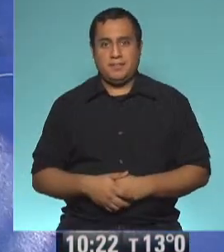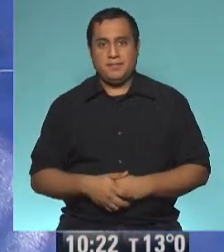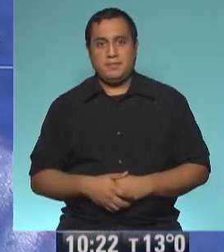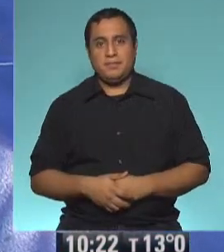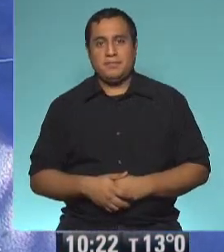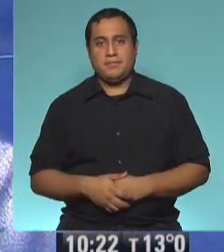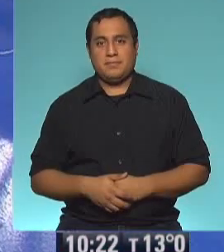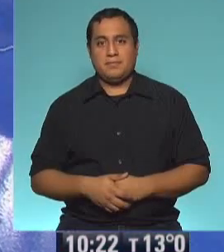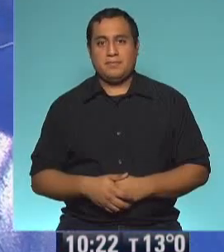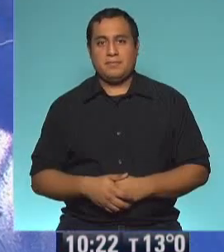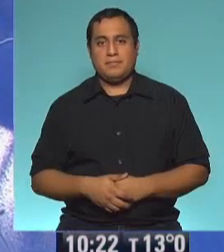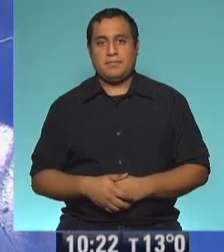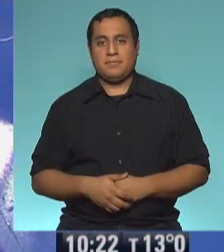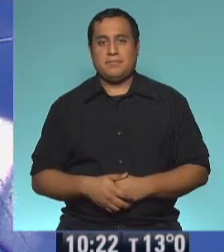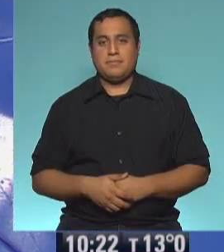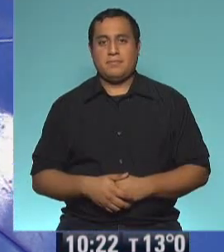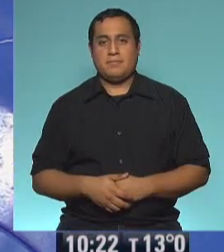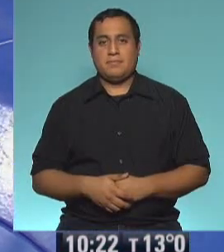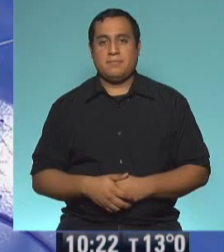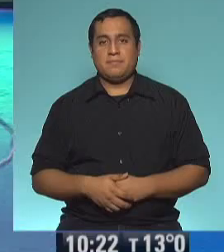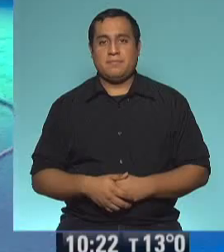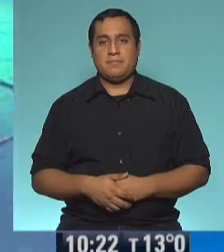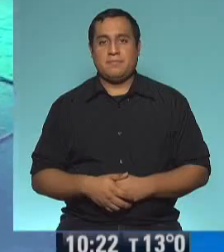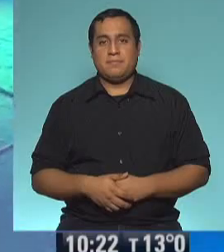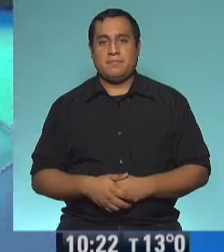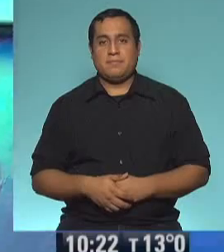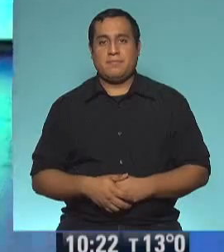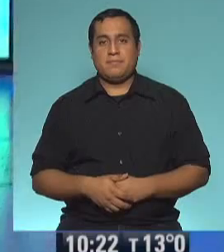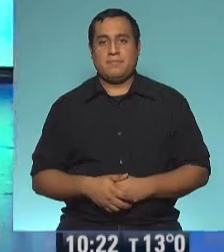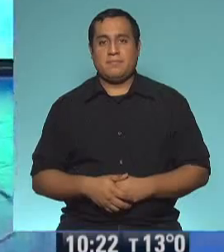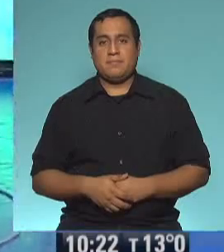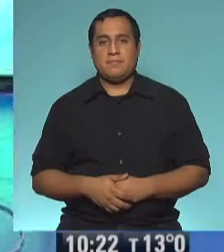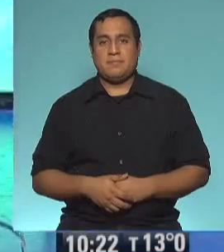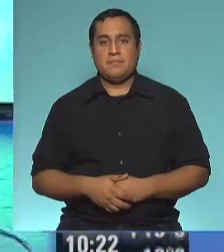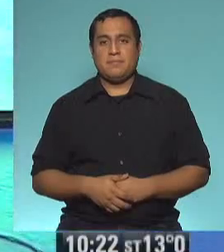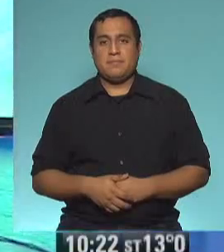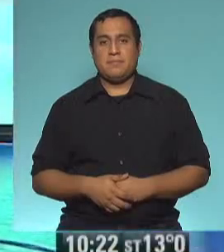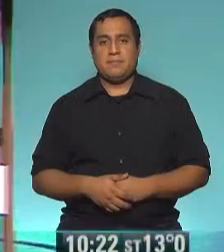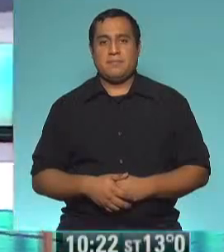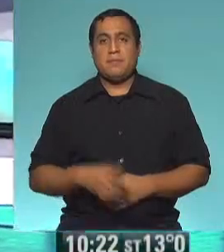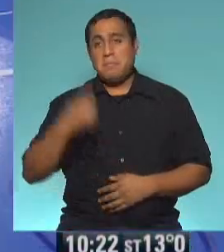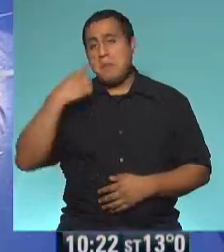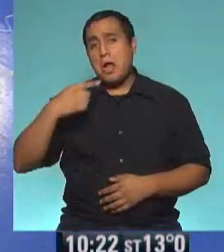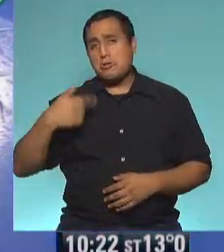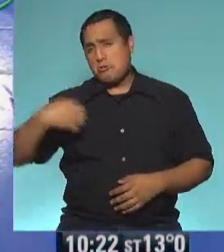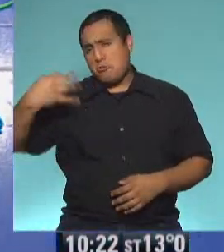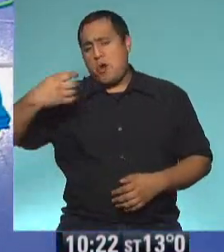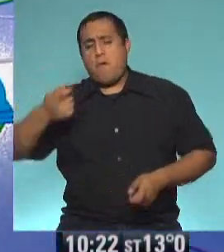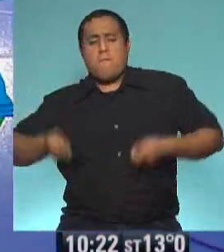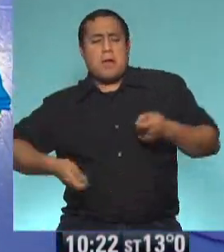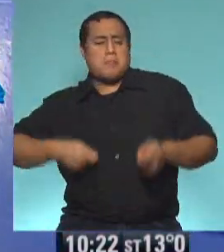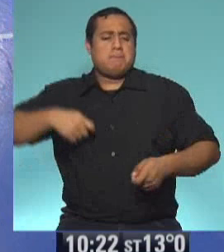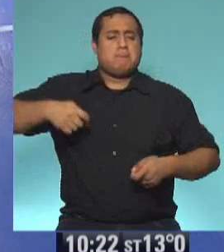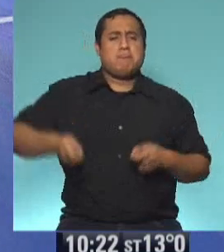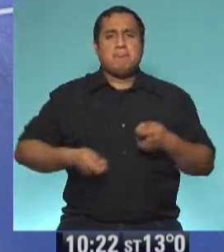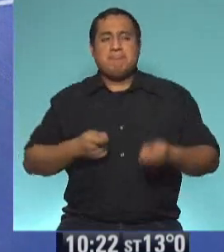mirá. Pero te cambio otro objeto. ¡Ahí está! El payaso melenita, mirá. Es tan buen equilibrista que... ¡Ah, bueno! Que te baila, mirá. Mirá con